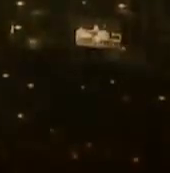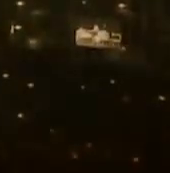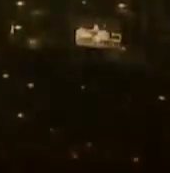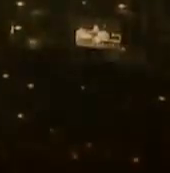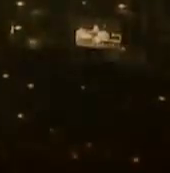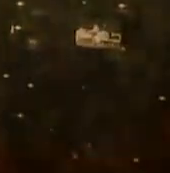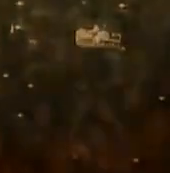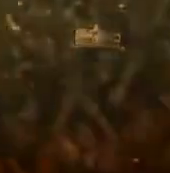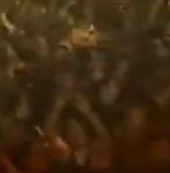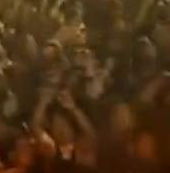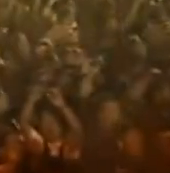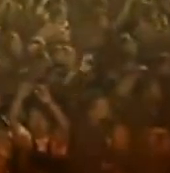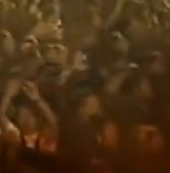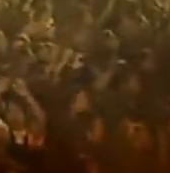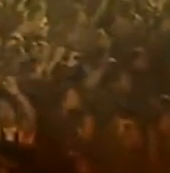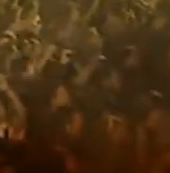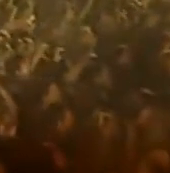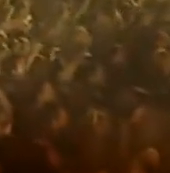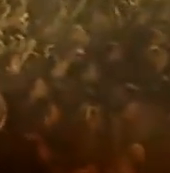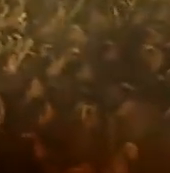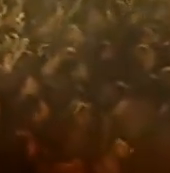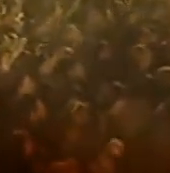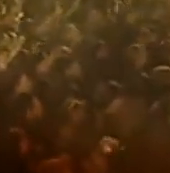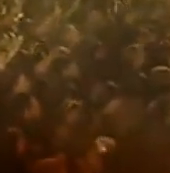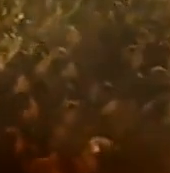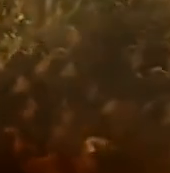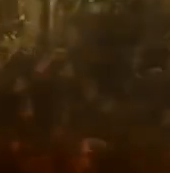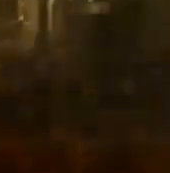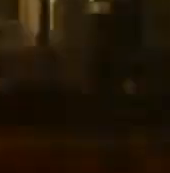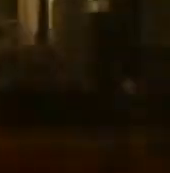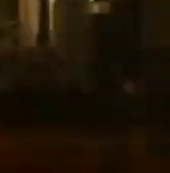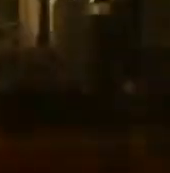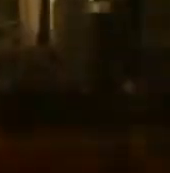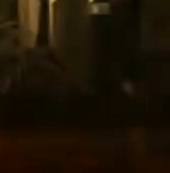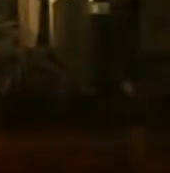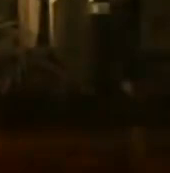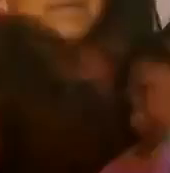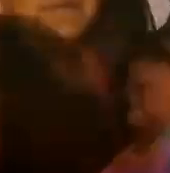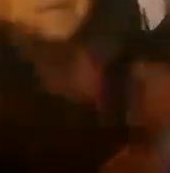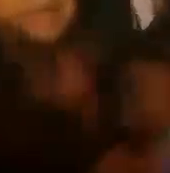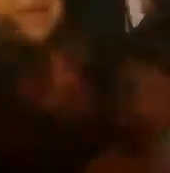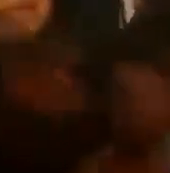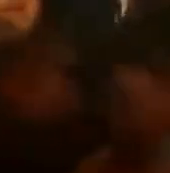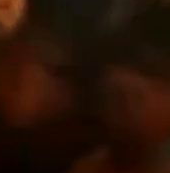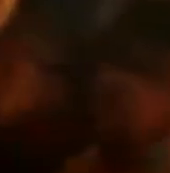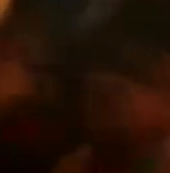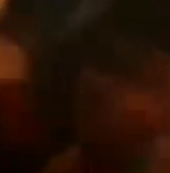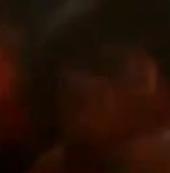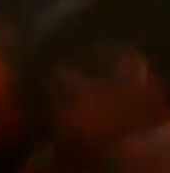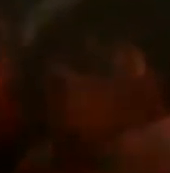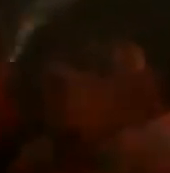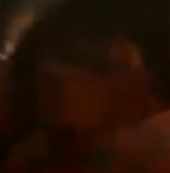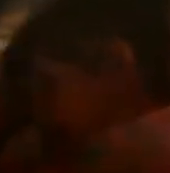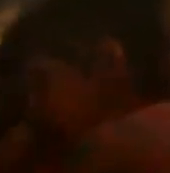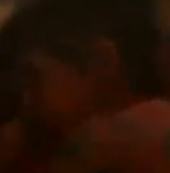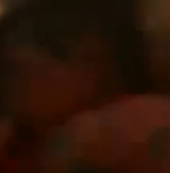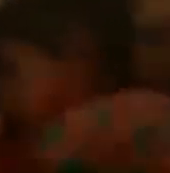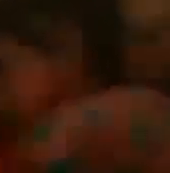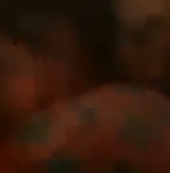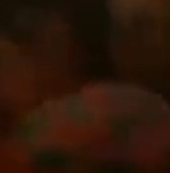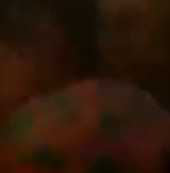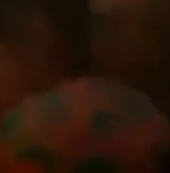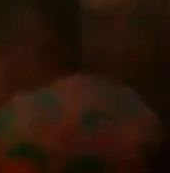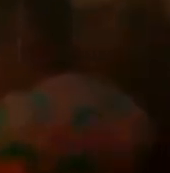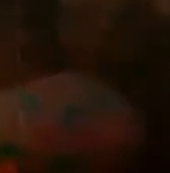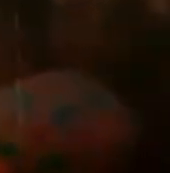ha sufrido mayores modificaciones en su estructura, siendo los cambios en el discurso ofrecido por el mandatario en turno lo que se ha